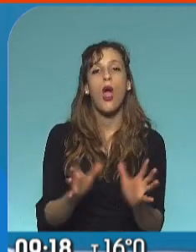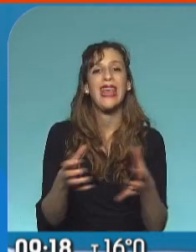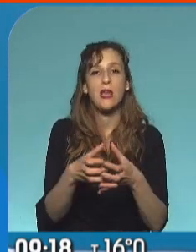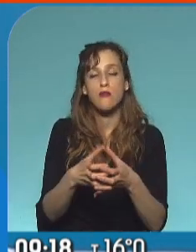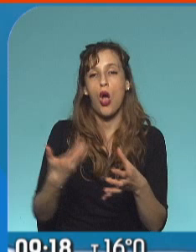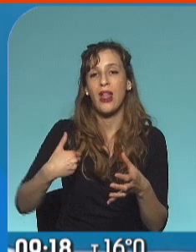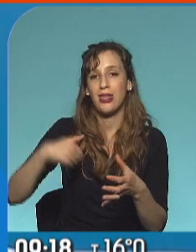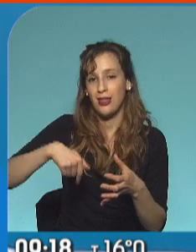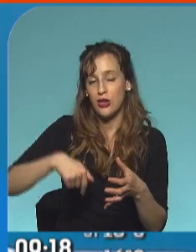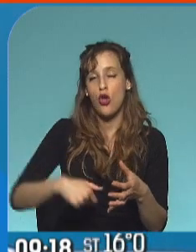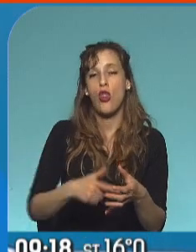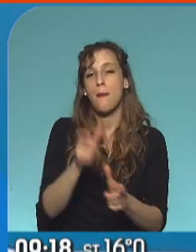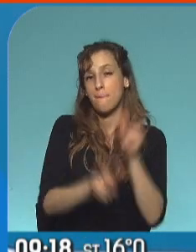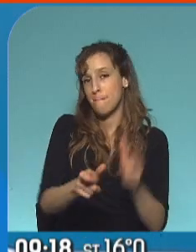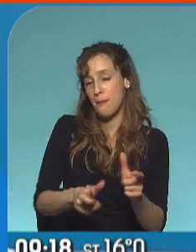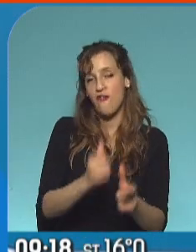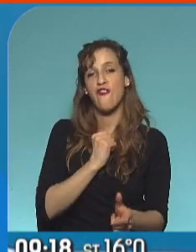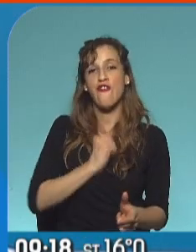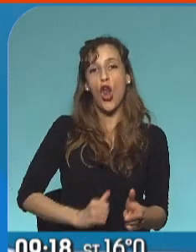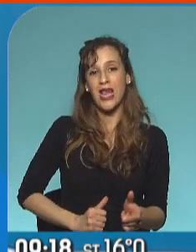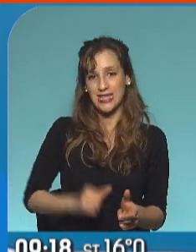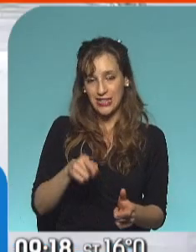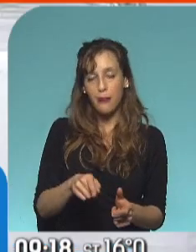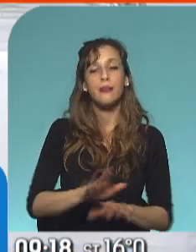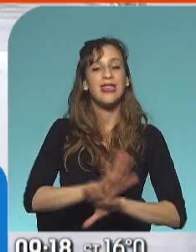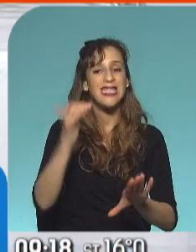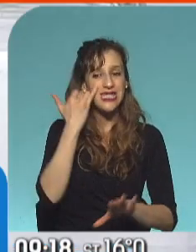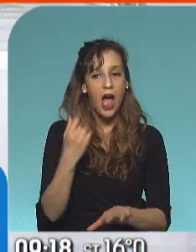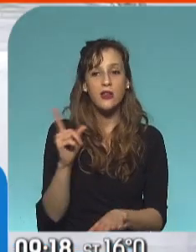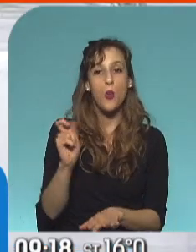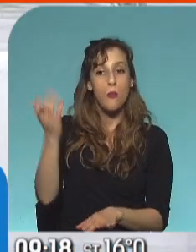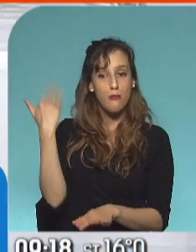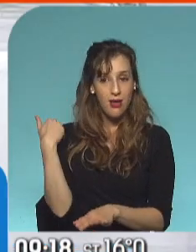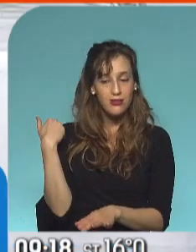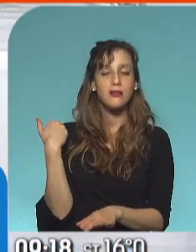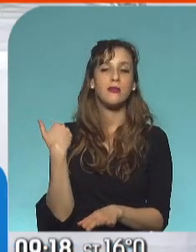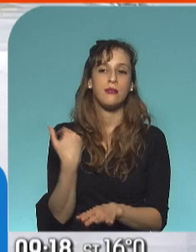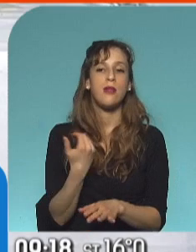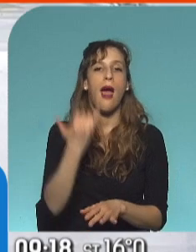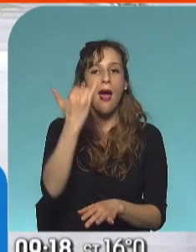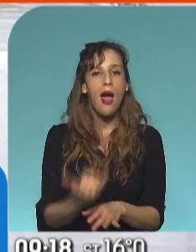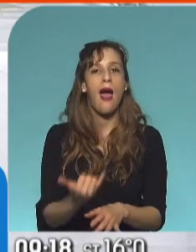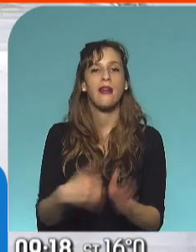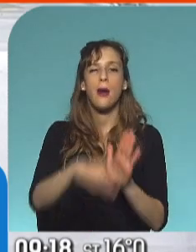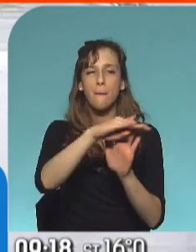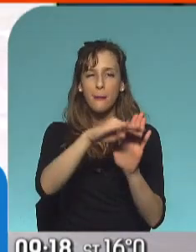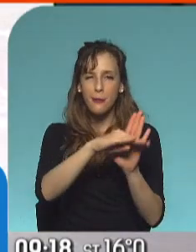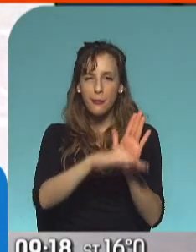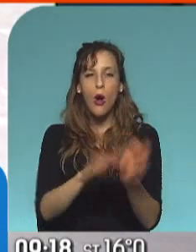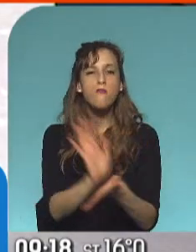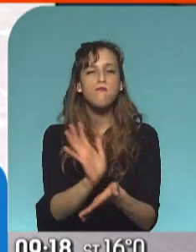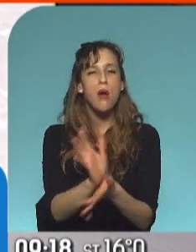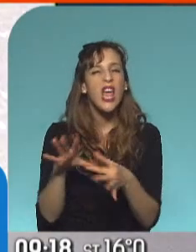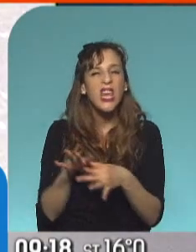de antropología forense hemos lanzado hace aproximadamente un mes una serie de recomendaciones y guías que están